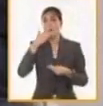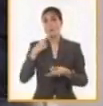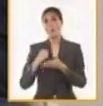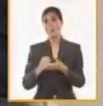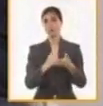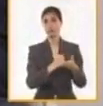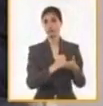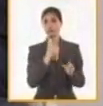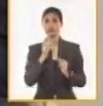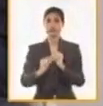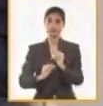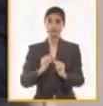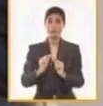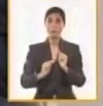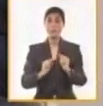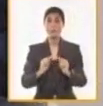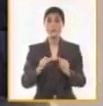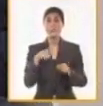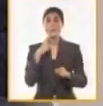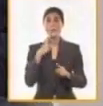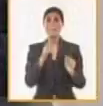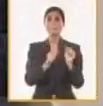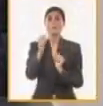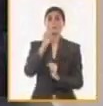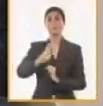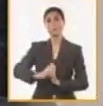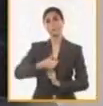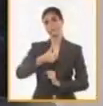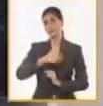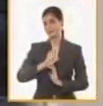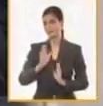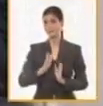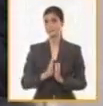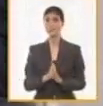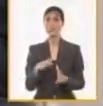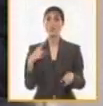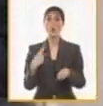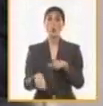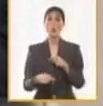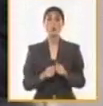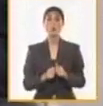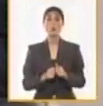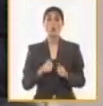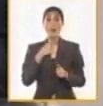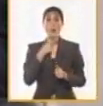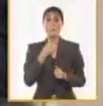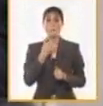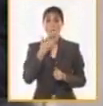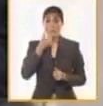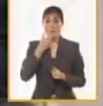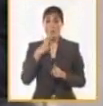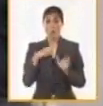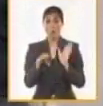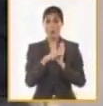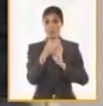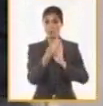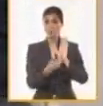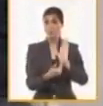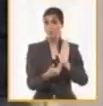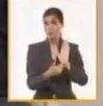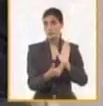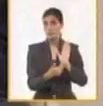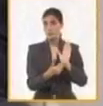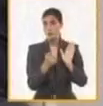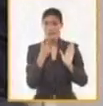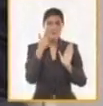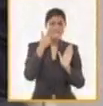Maduro. Ahí, como él lo mencionó, a impulsar un referéndum para mejorar las garantías electorales, para revisar las